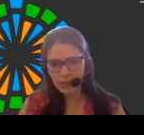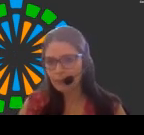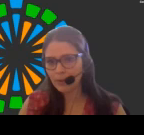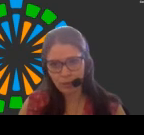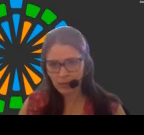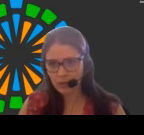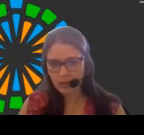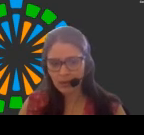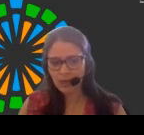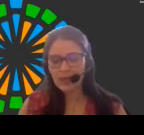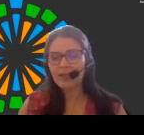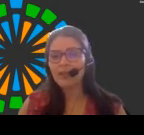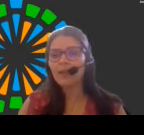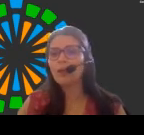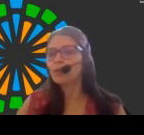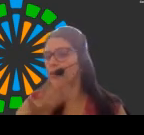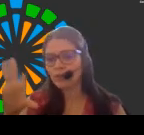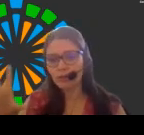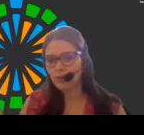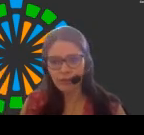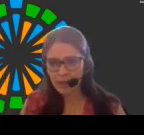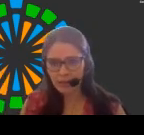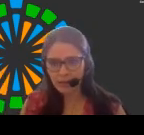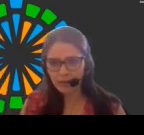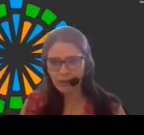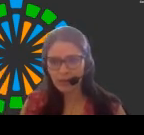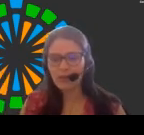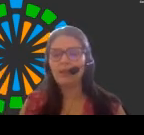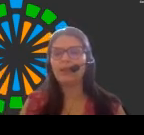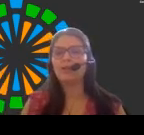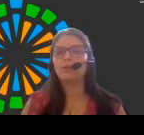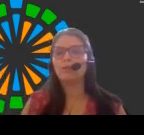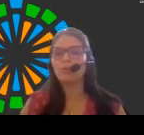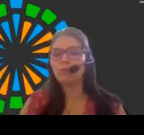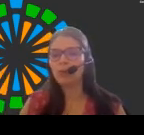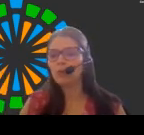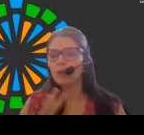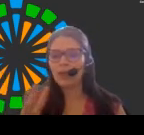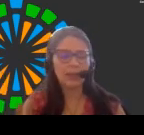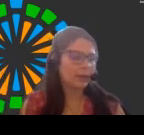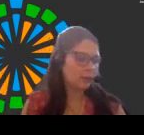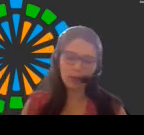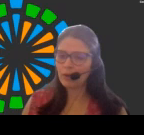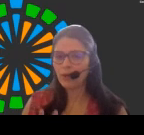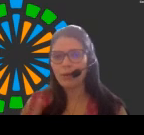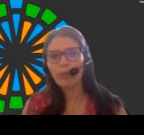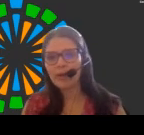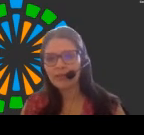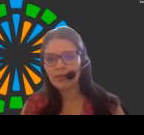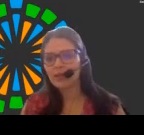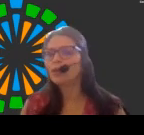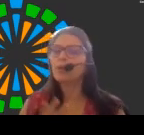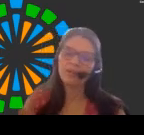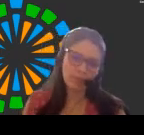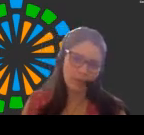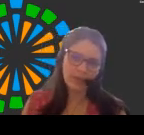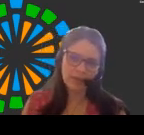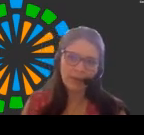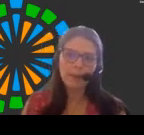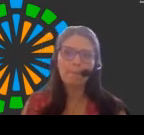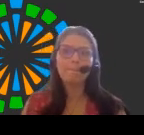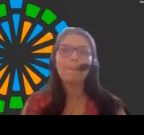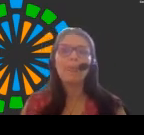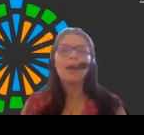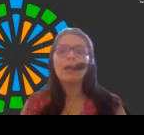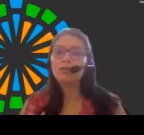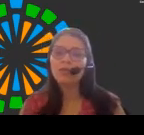se ve que la tiene la persona la tiene el contexto de afuera la tiene todo lo que a lo que no puede acceder Y a lo que sí